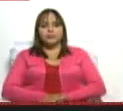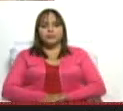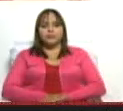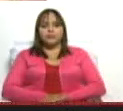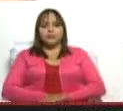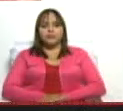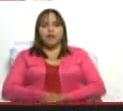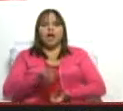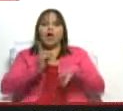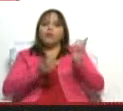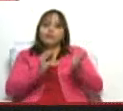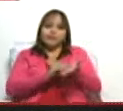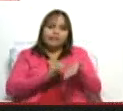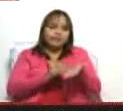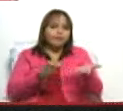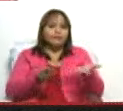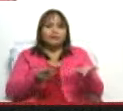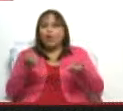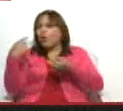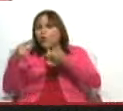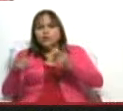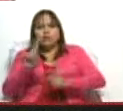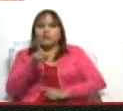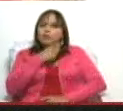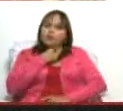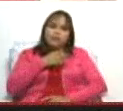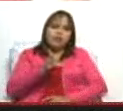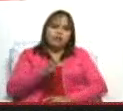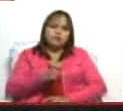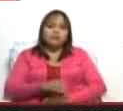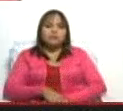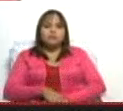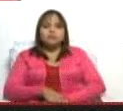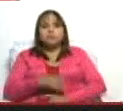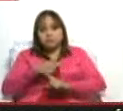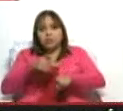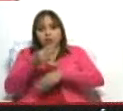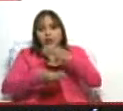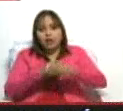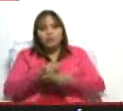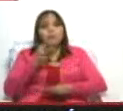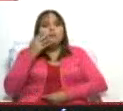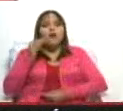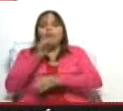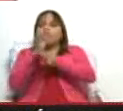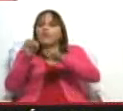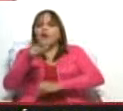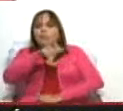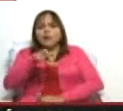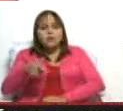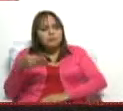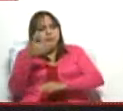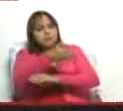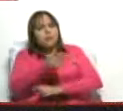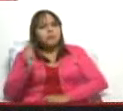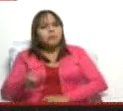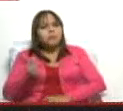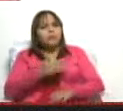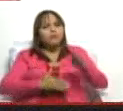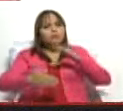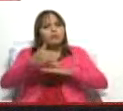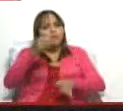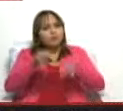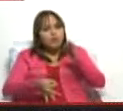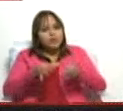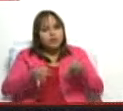con cosas que no nos gustan, y hemos venido cumpliendo. Se hizo el método para que la gente fuese ante el TCJ, fueron